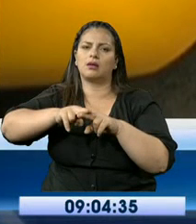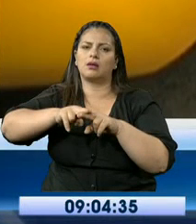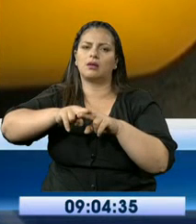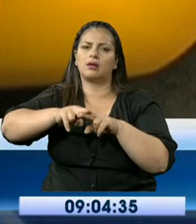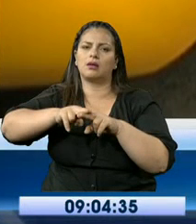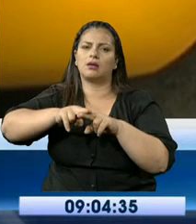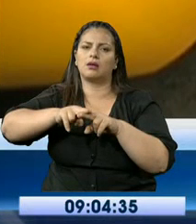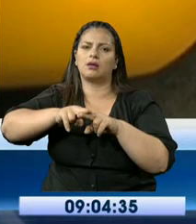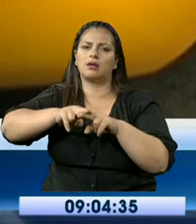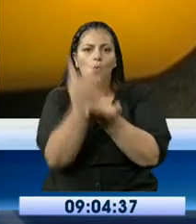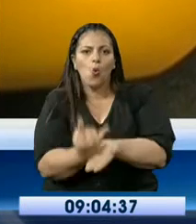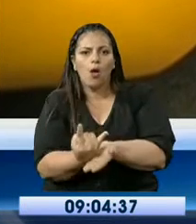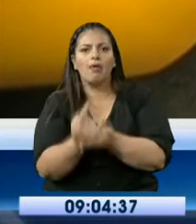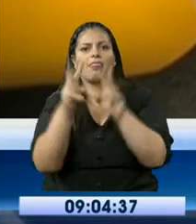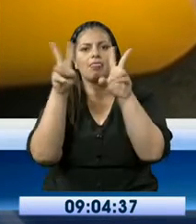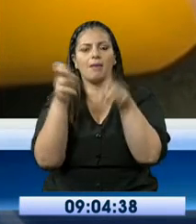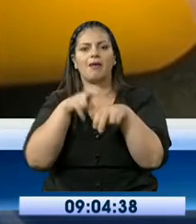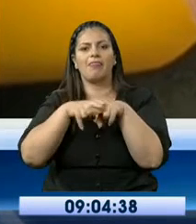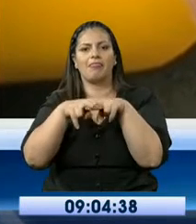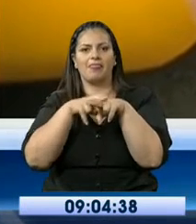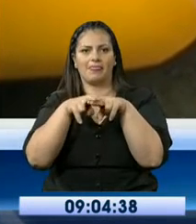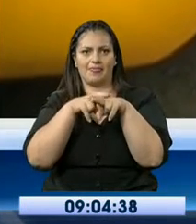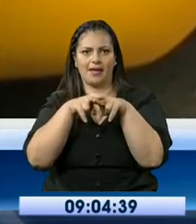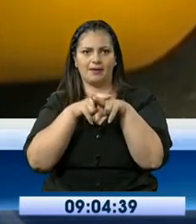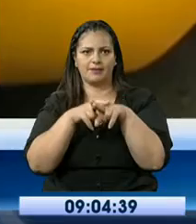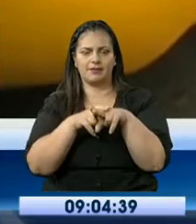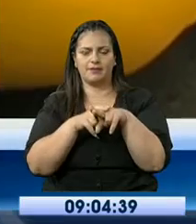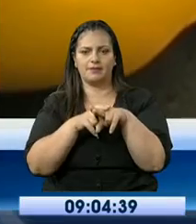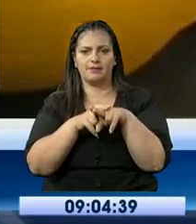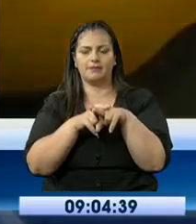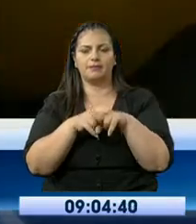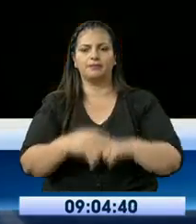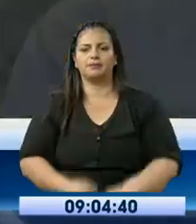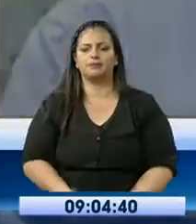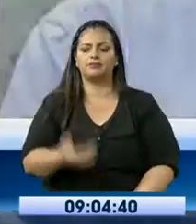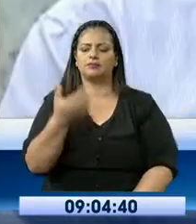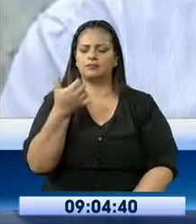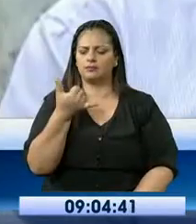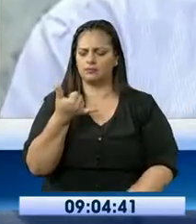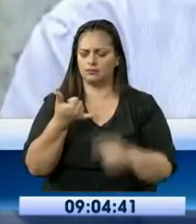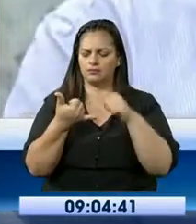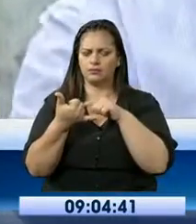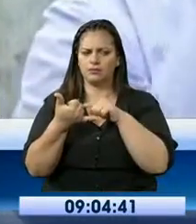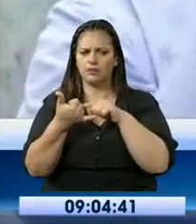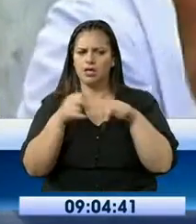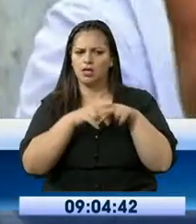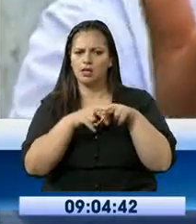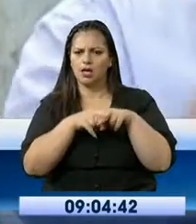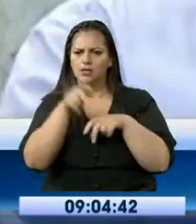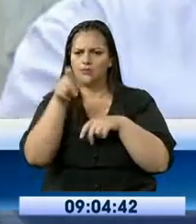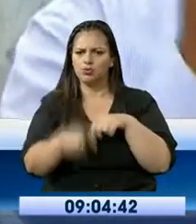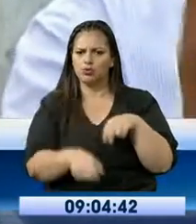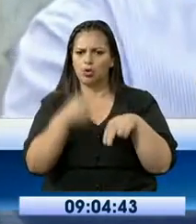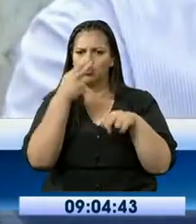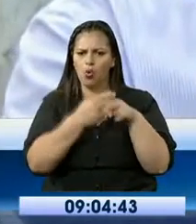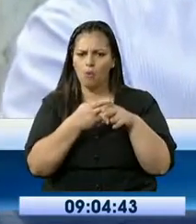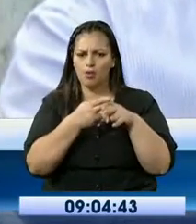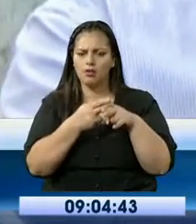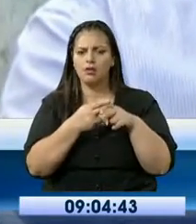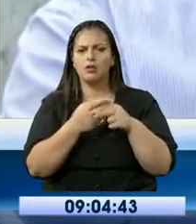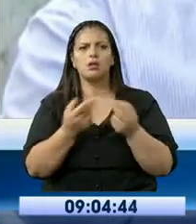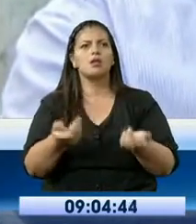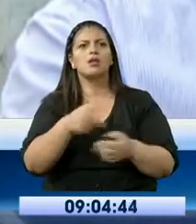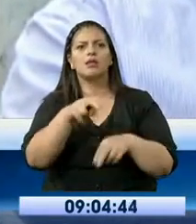más seguro y registrar la ruta que el vehículo recorre. Pues ahí le salen los datos del conductor, quién lo va a recoger, qué número